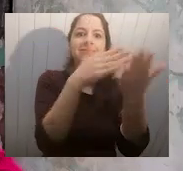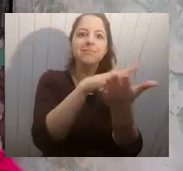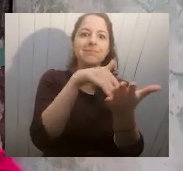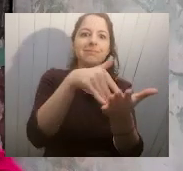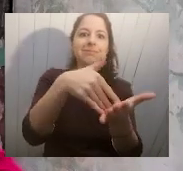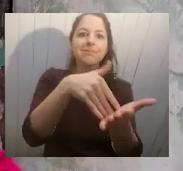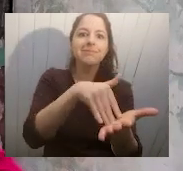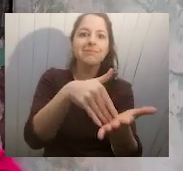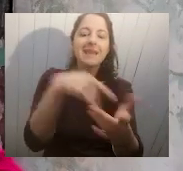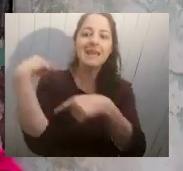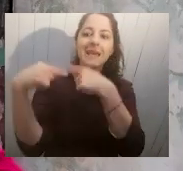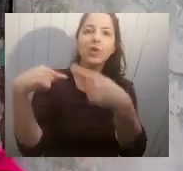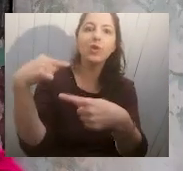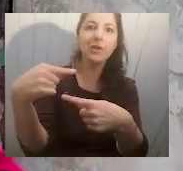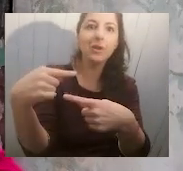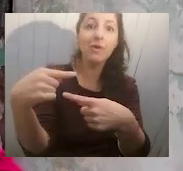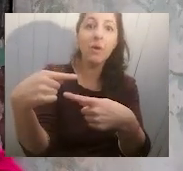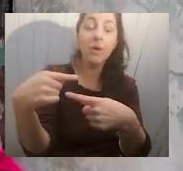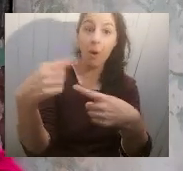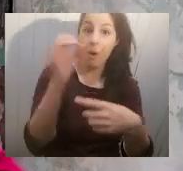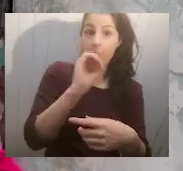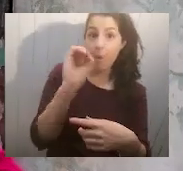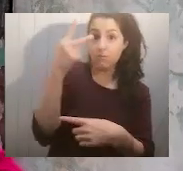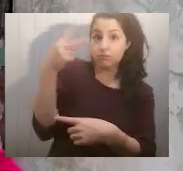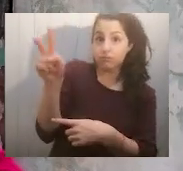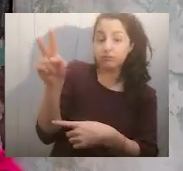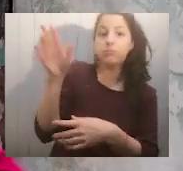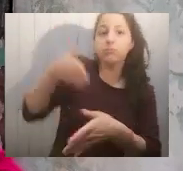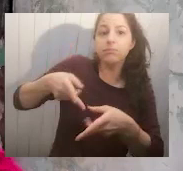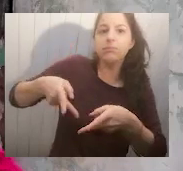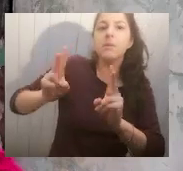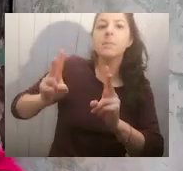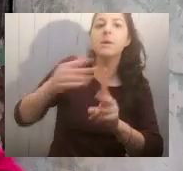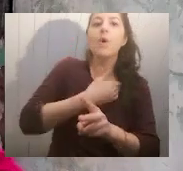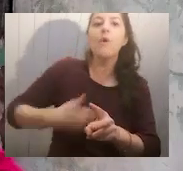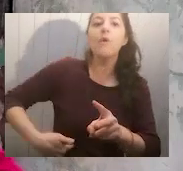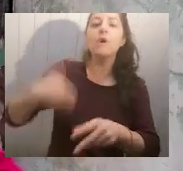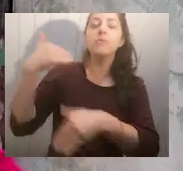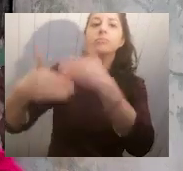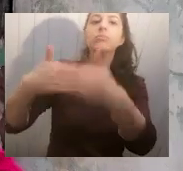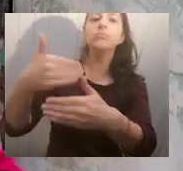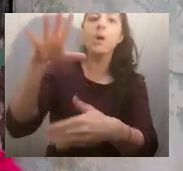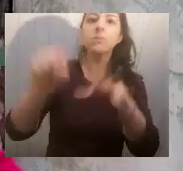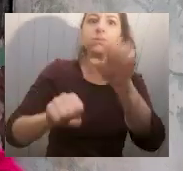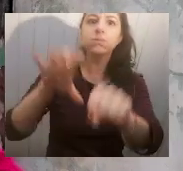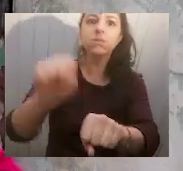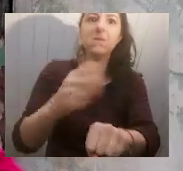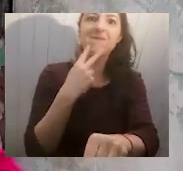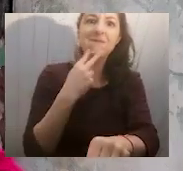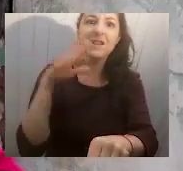un vértice histórico. O dejamos que sigan gobernando ellos de una manera cada vez más autoritaria, más nacionalista,